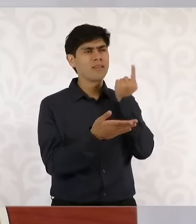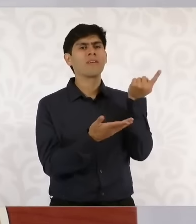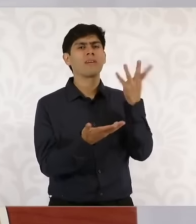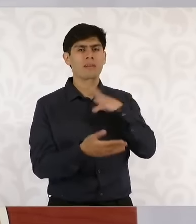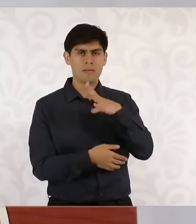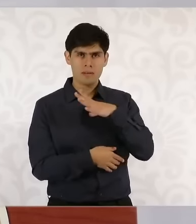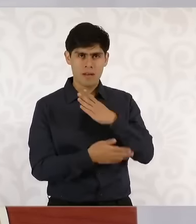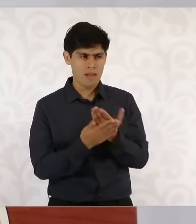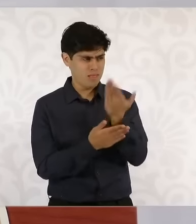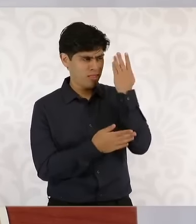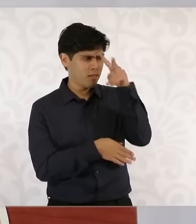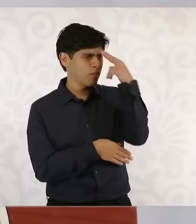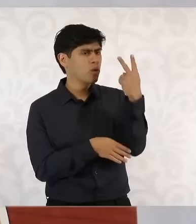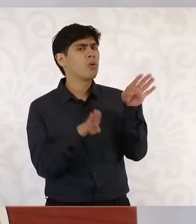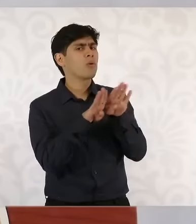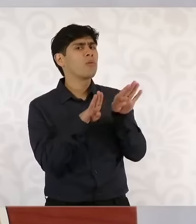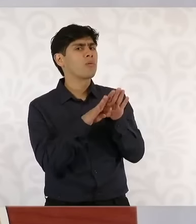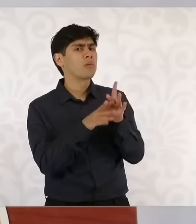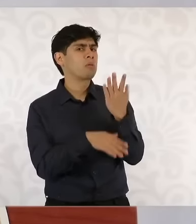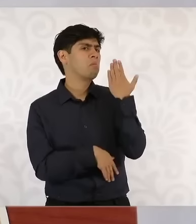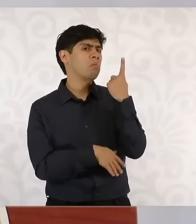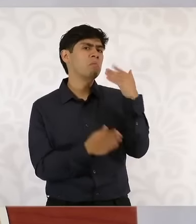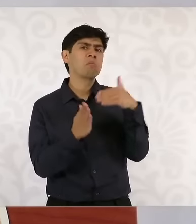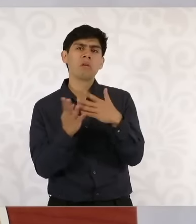¿Cómo era México en los 90s?